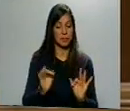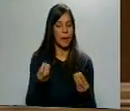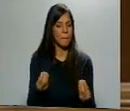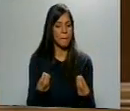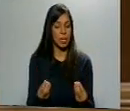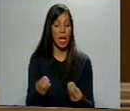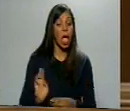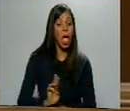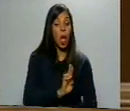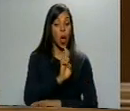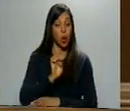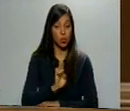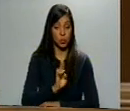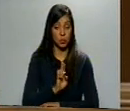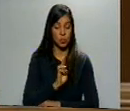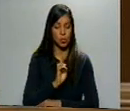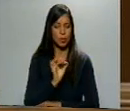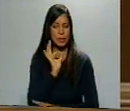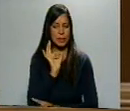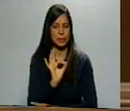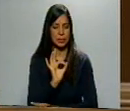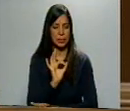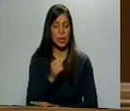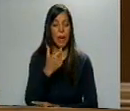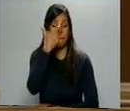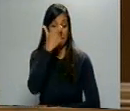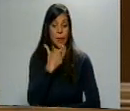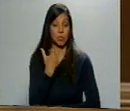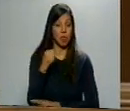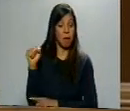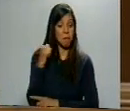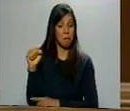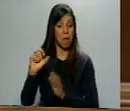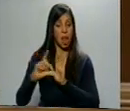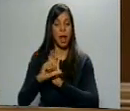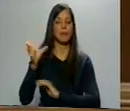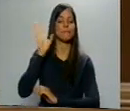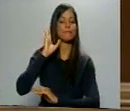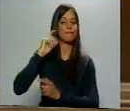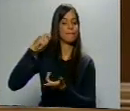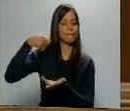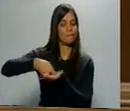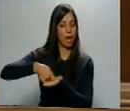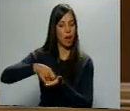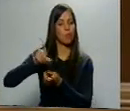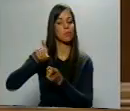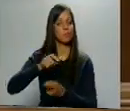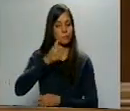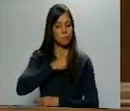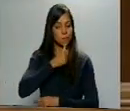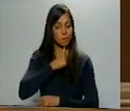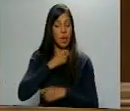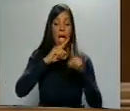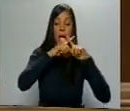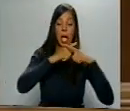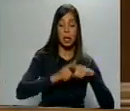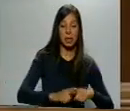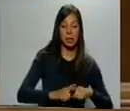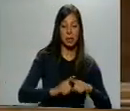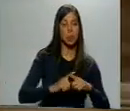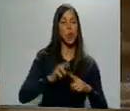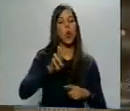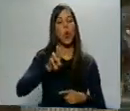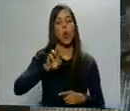utilizada exclusivamente para determinar el monto de las multas y sanciones pecuniarias, cuya base de cálculo está prevista en